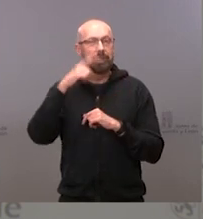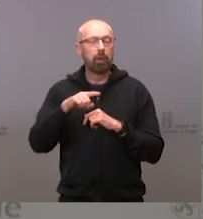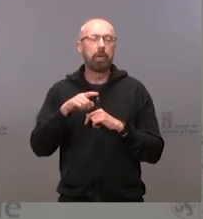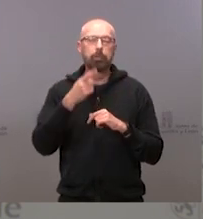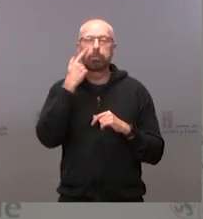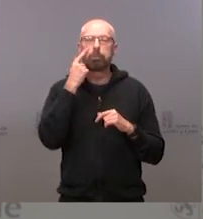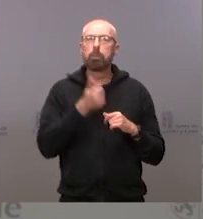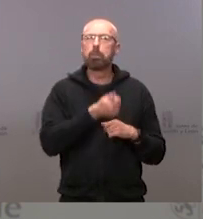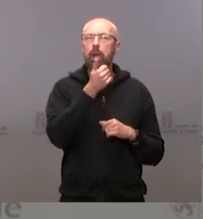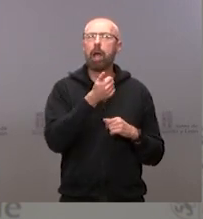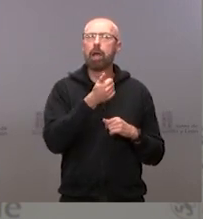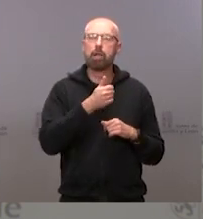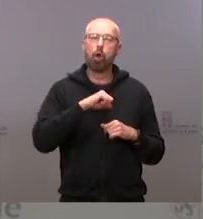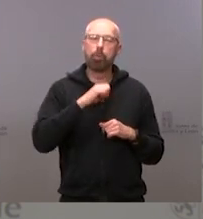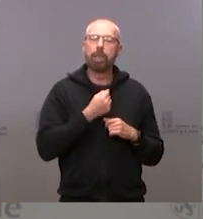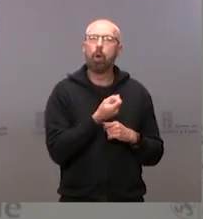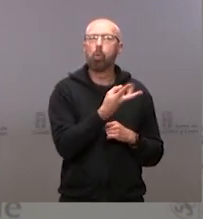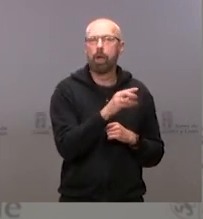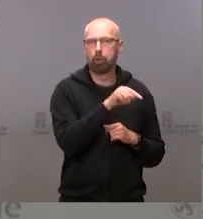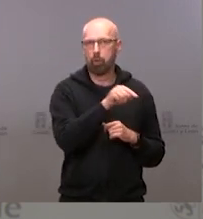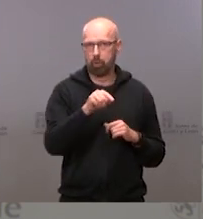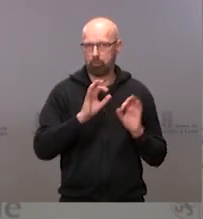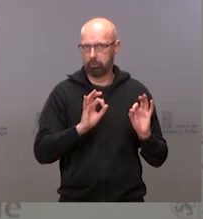de la ocupación hospitalaria